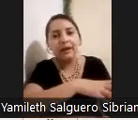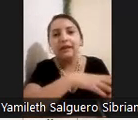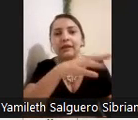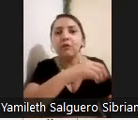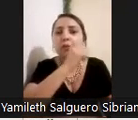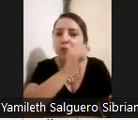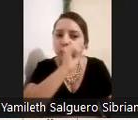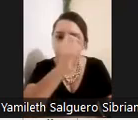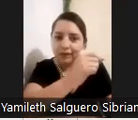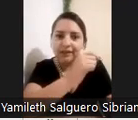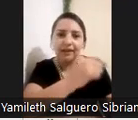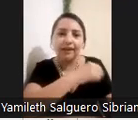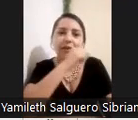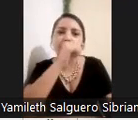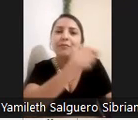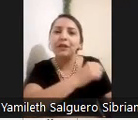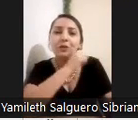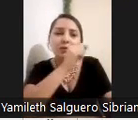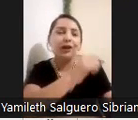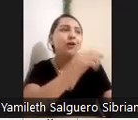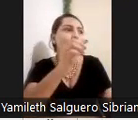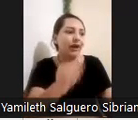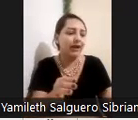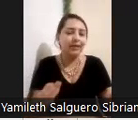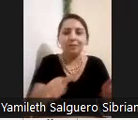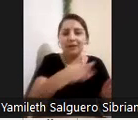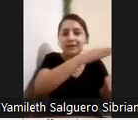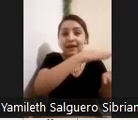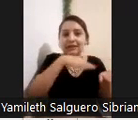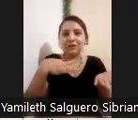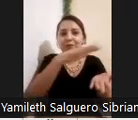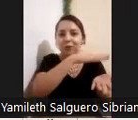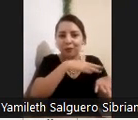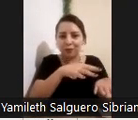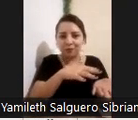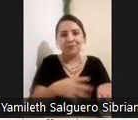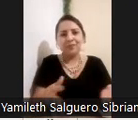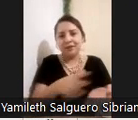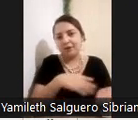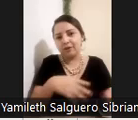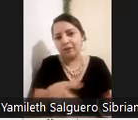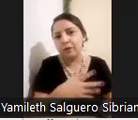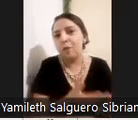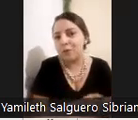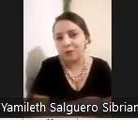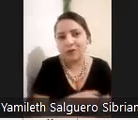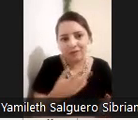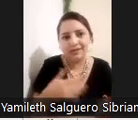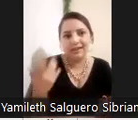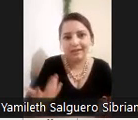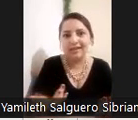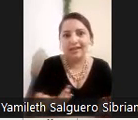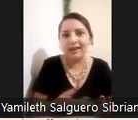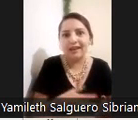la página tenemos como una Lupita que le permite al usuario eh desplazarse sobre el producto recordemos que es un producto